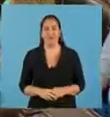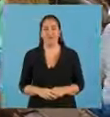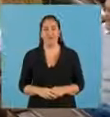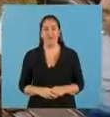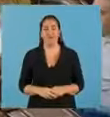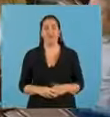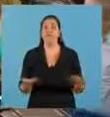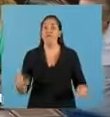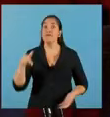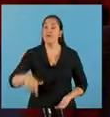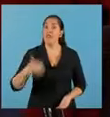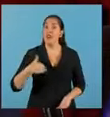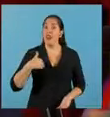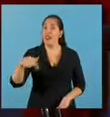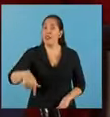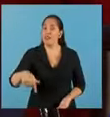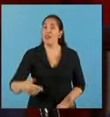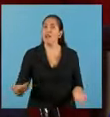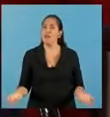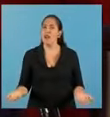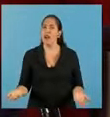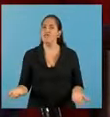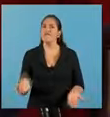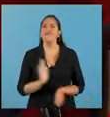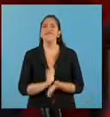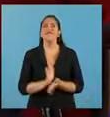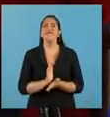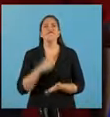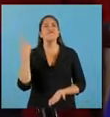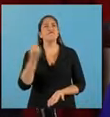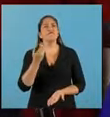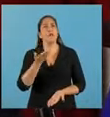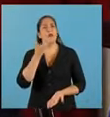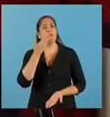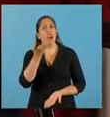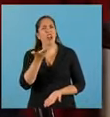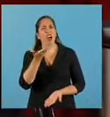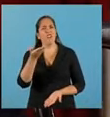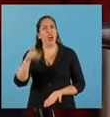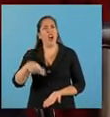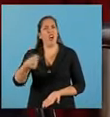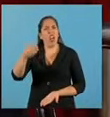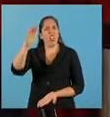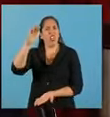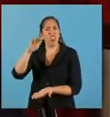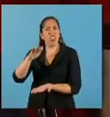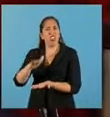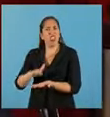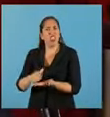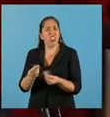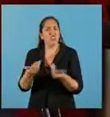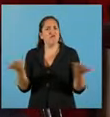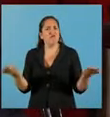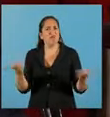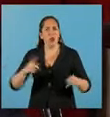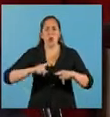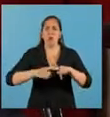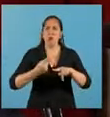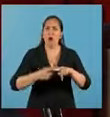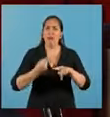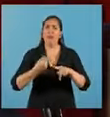En la Argentina de hoy, la palabra se ha devaluado peligrosamente. Parte de nuestra política se ha valido de